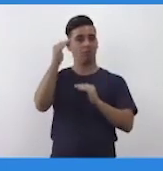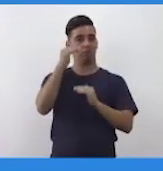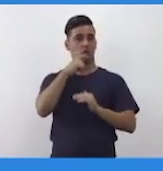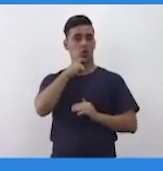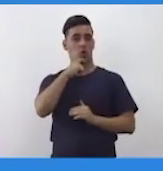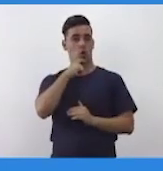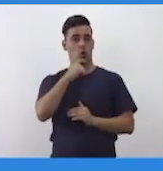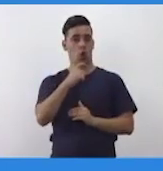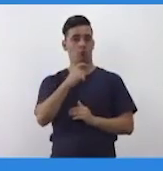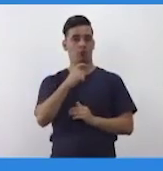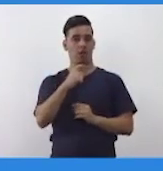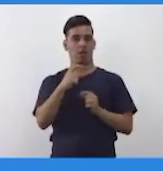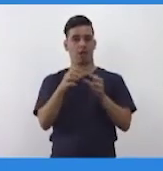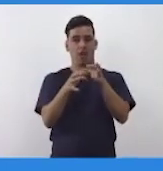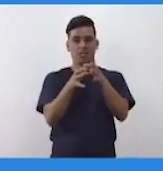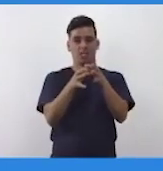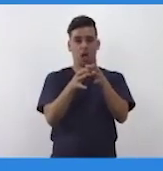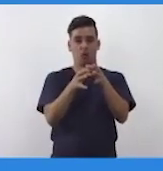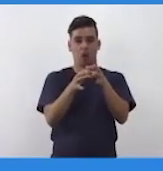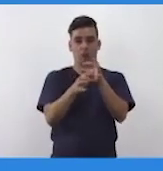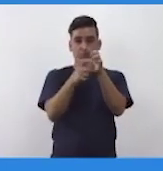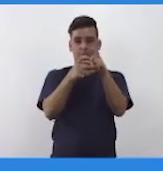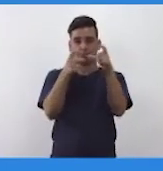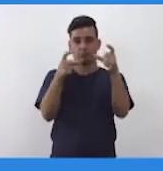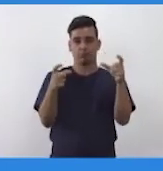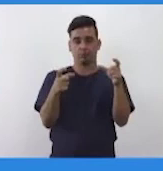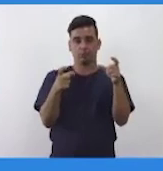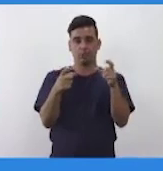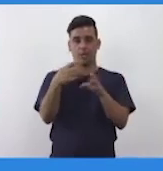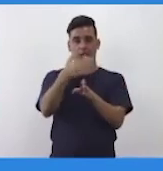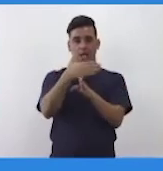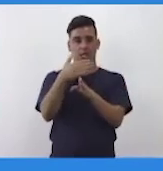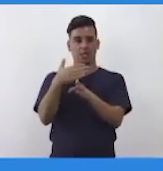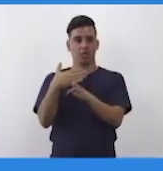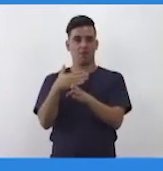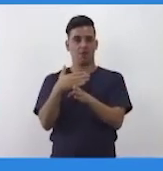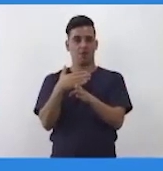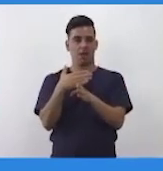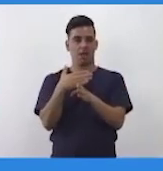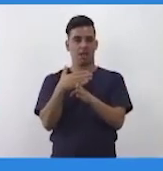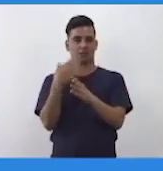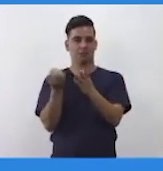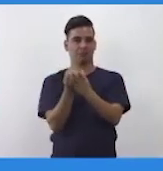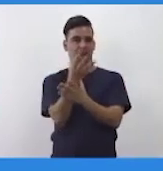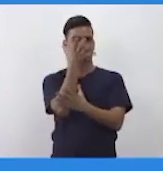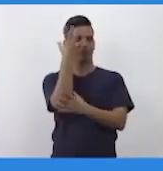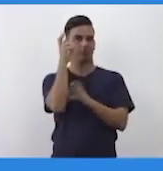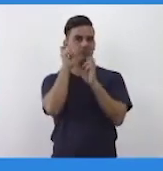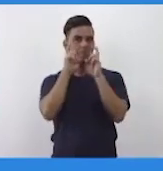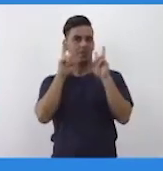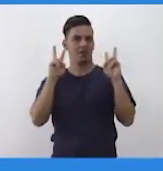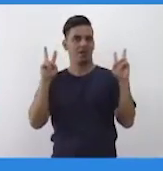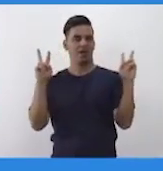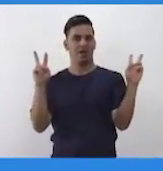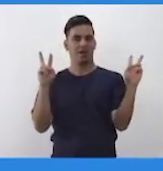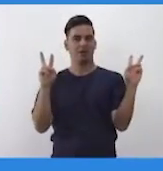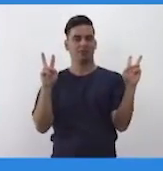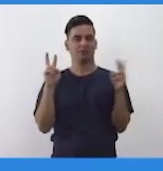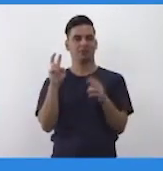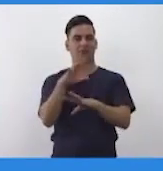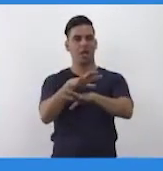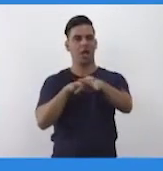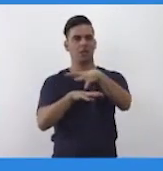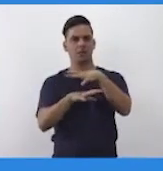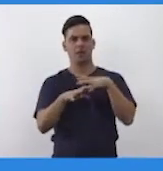los organismos durante el proceso evolutivo. Tema este que va a ser abordado